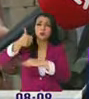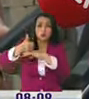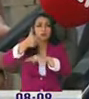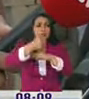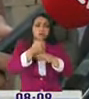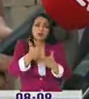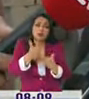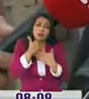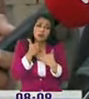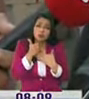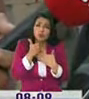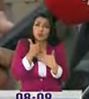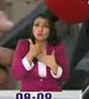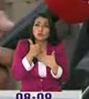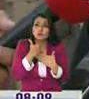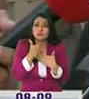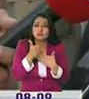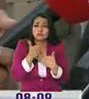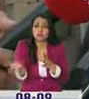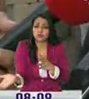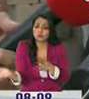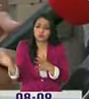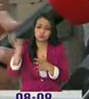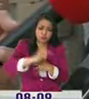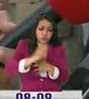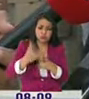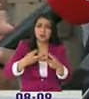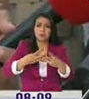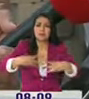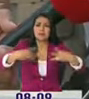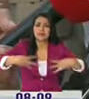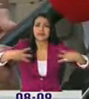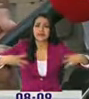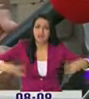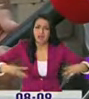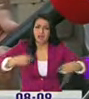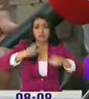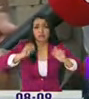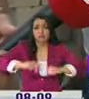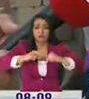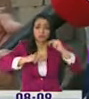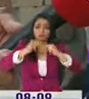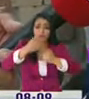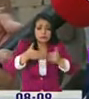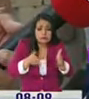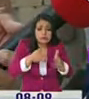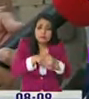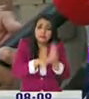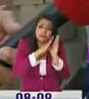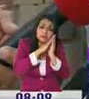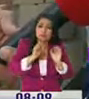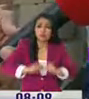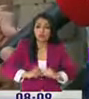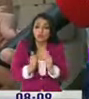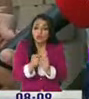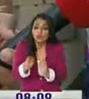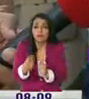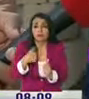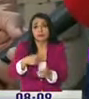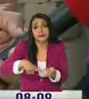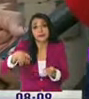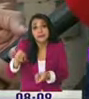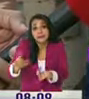ayudar con una volqueta de arena o ripio para poderme construir, aunque sea una media agua, para poder vivir junto aquí con mi